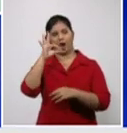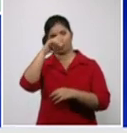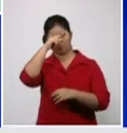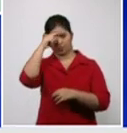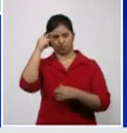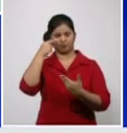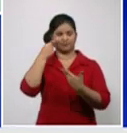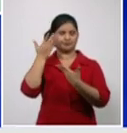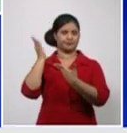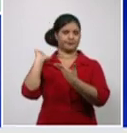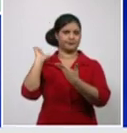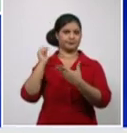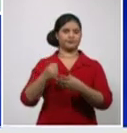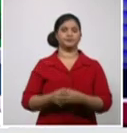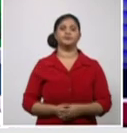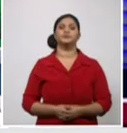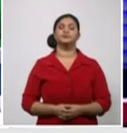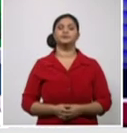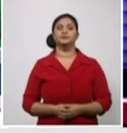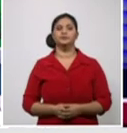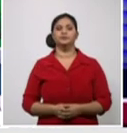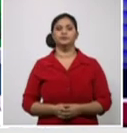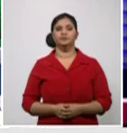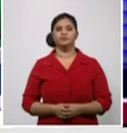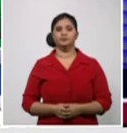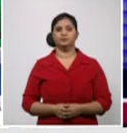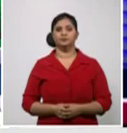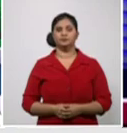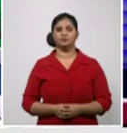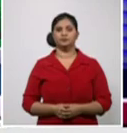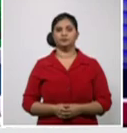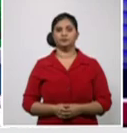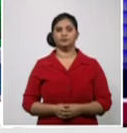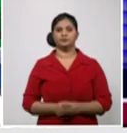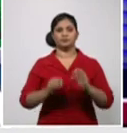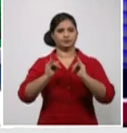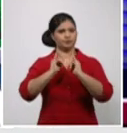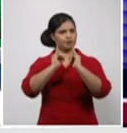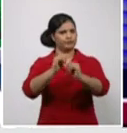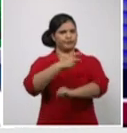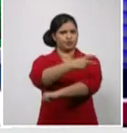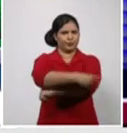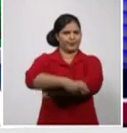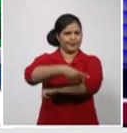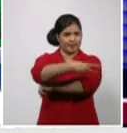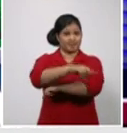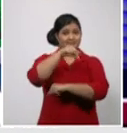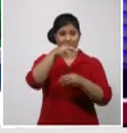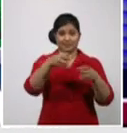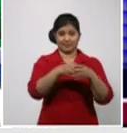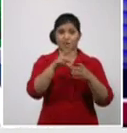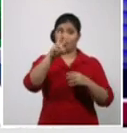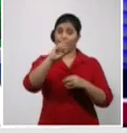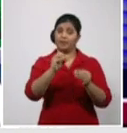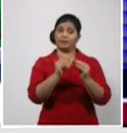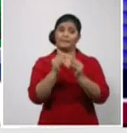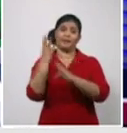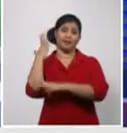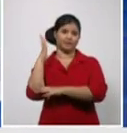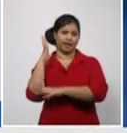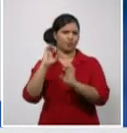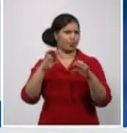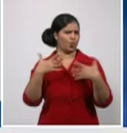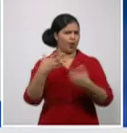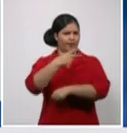o sea, procede de este municipio. Por países de donde arribaron estos 20 pacientes, 4